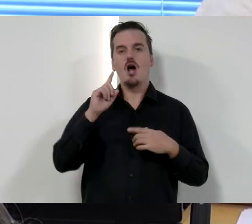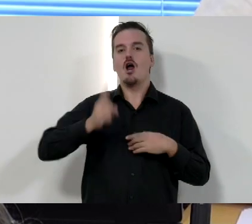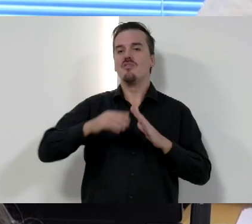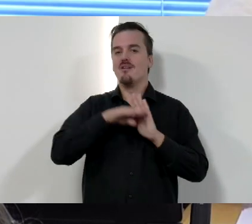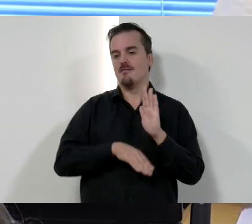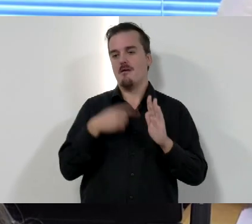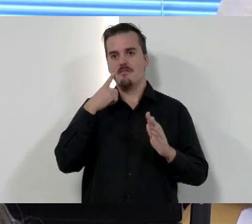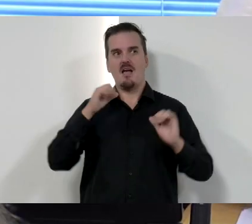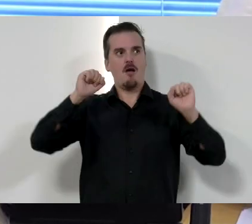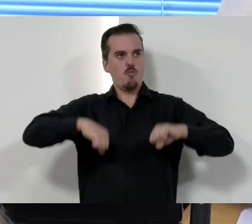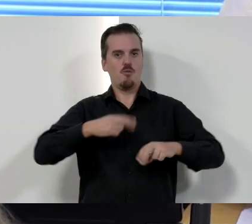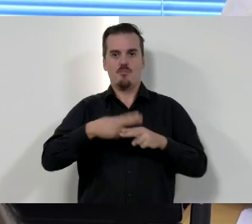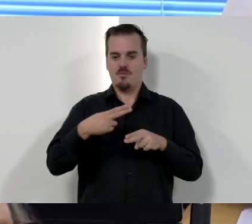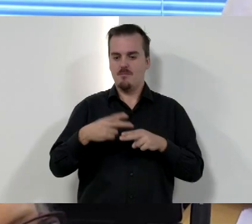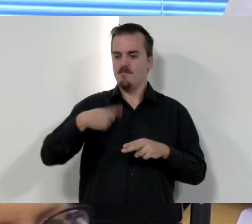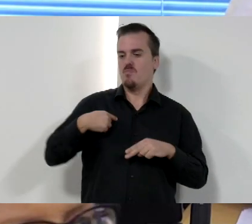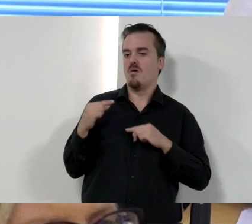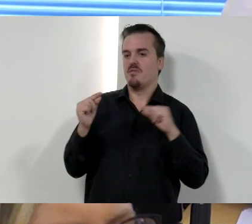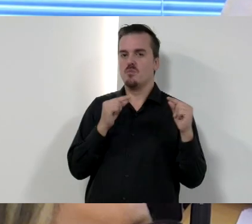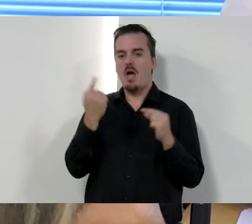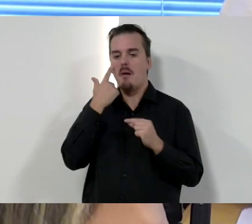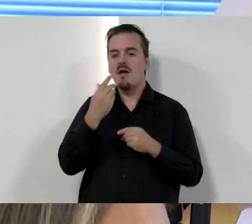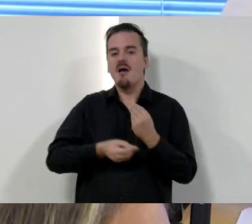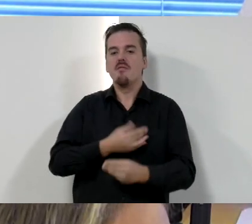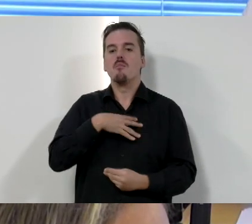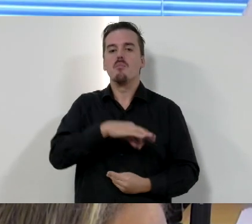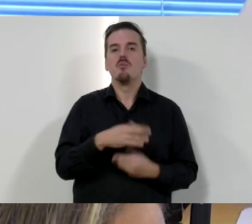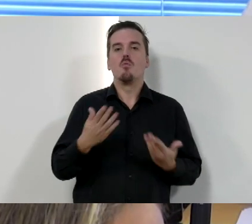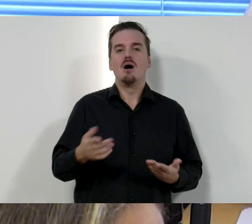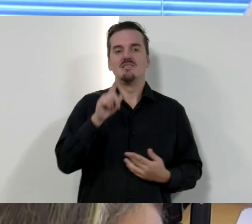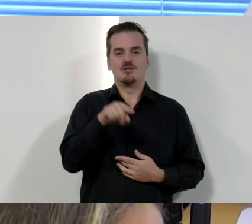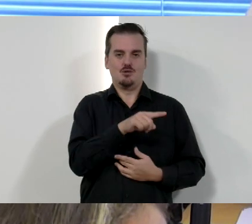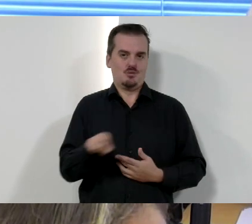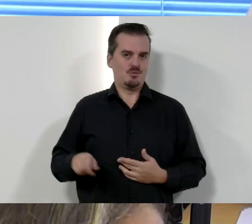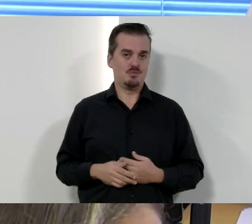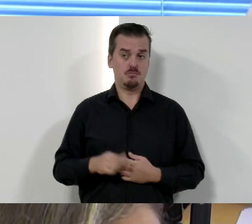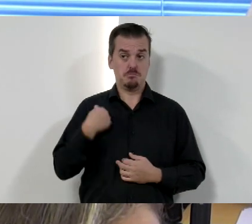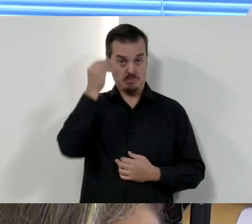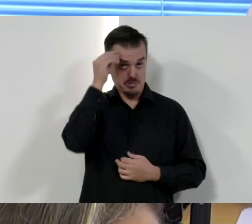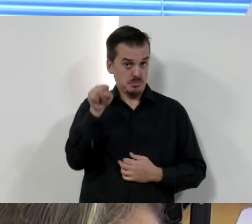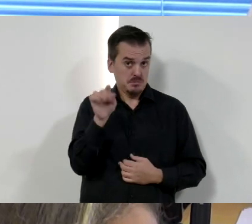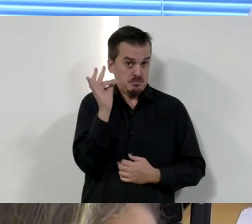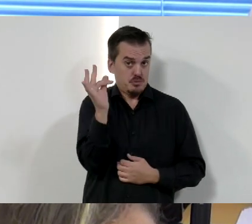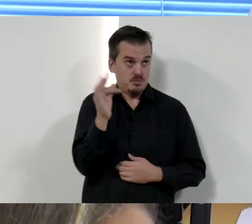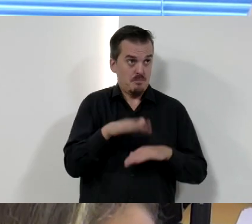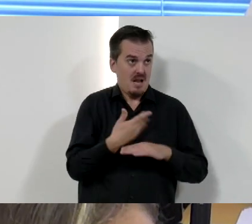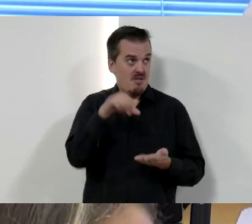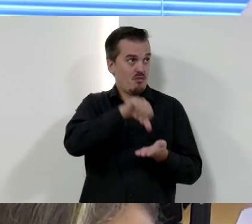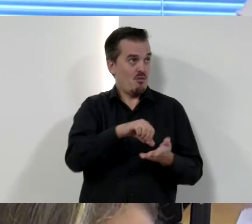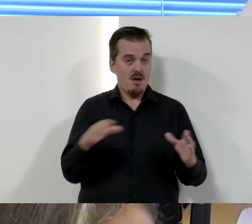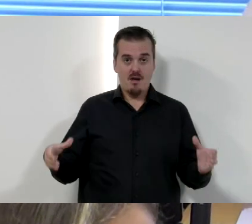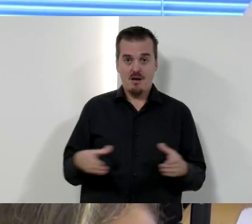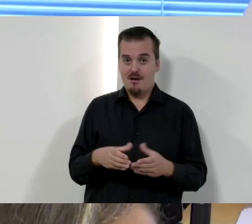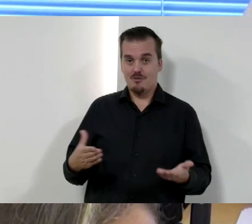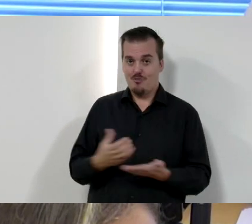y que discutamos en torno a esto y valoremos lo que se puede hacer y lo que no. Y creo que eso es bueno para la ciudad en su conjunto y